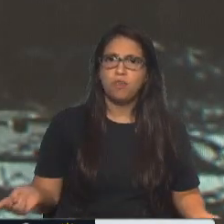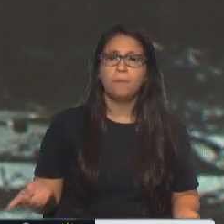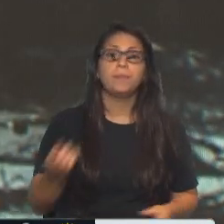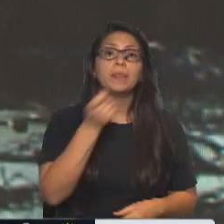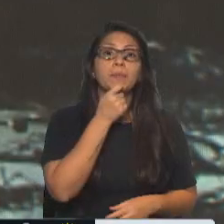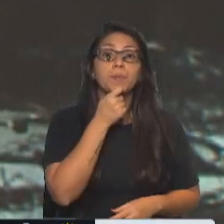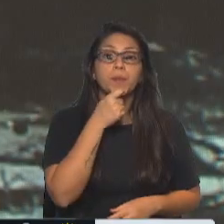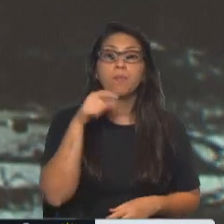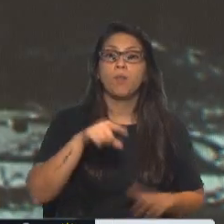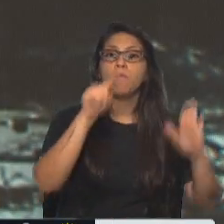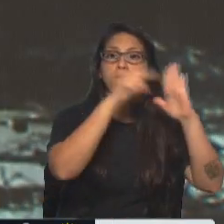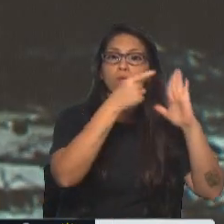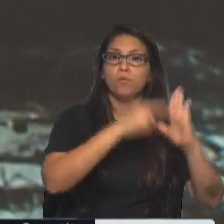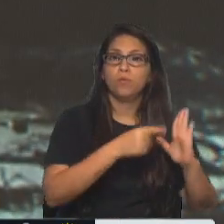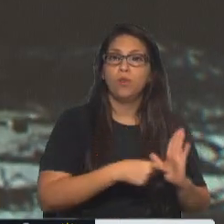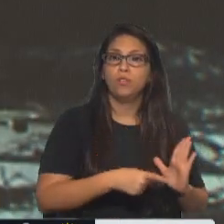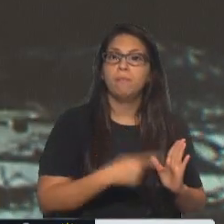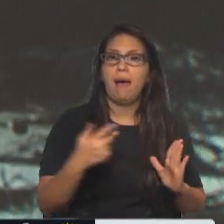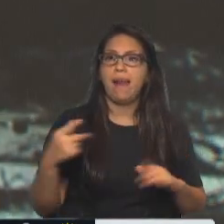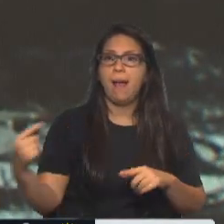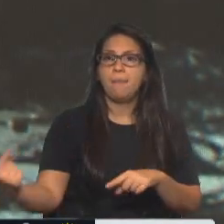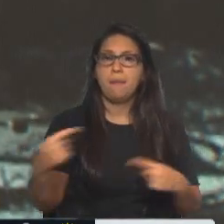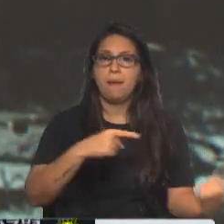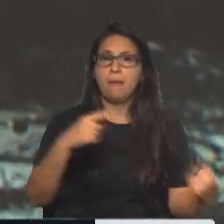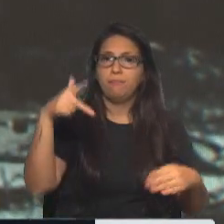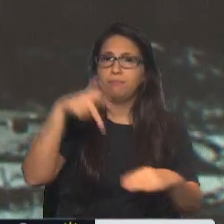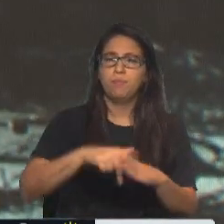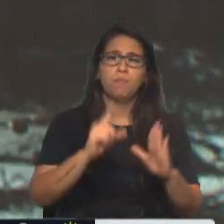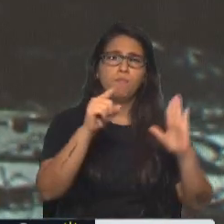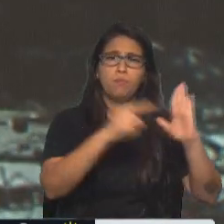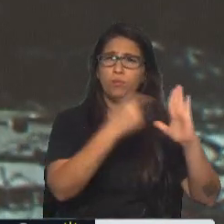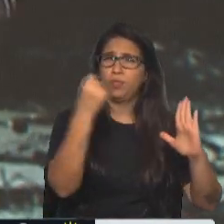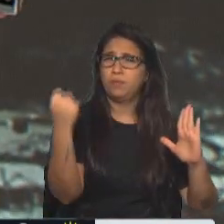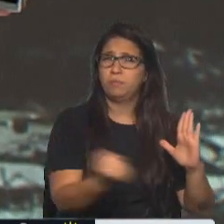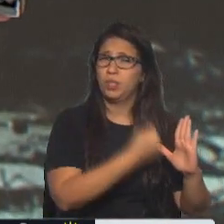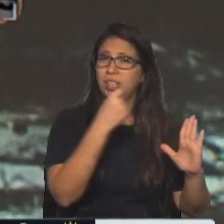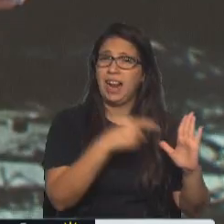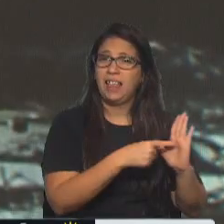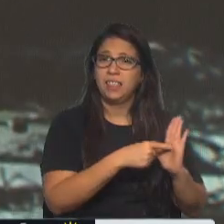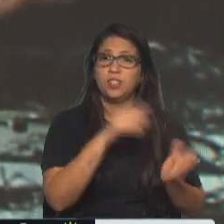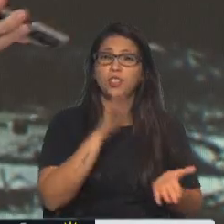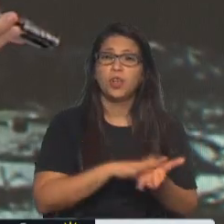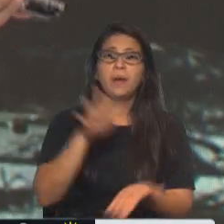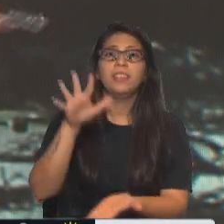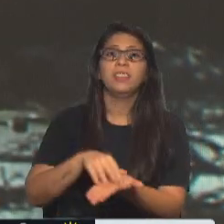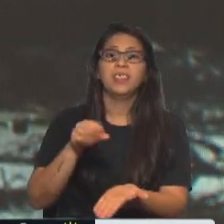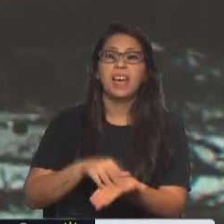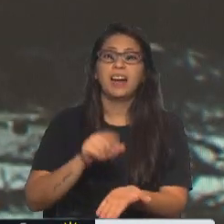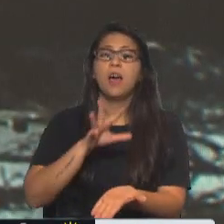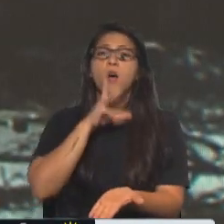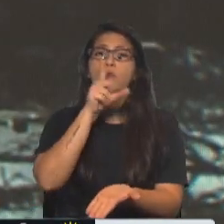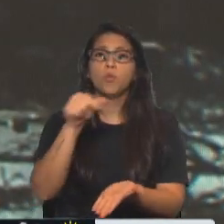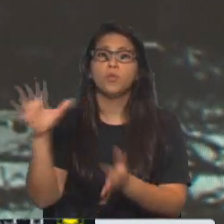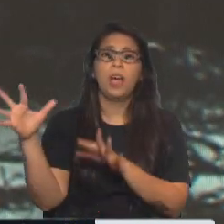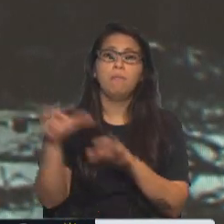en la negociación, Claro. el posible cese al fuego. Uno de los puntos principales tiene que ver con qué pasa con los territorios que Rusia tomó y